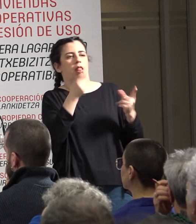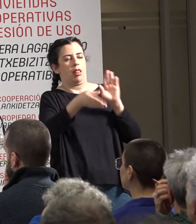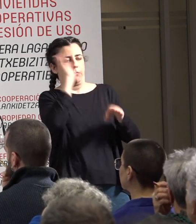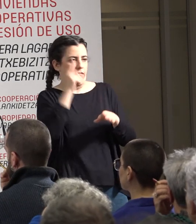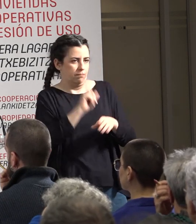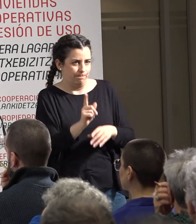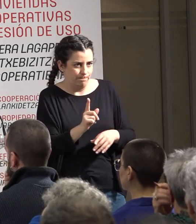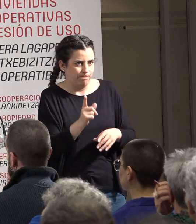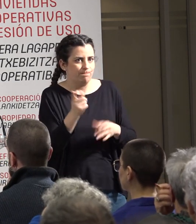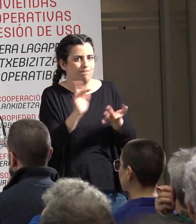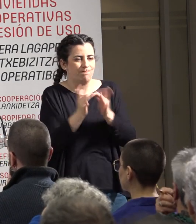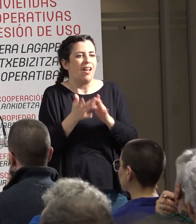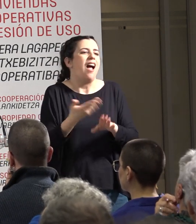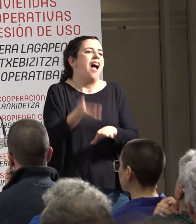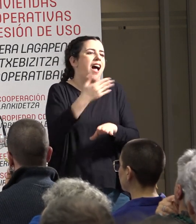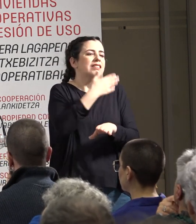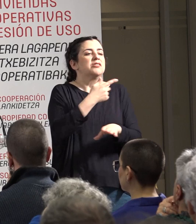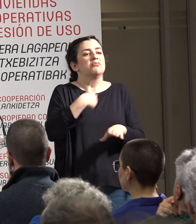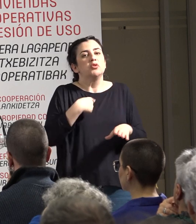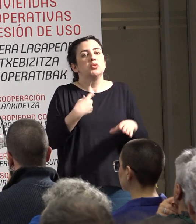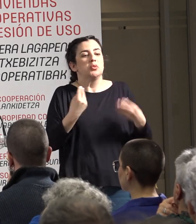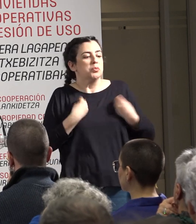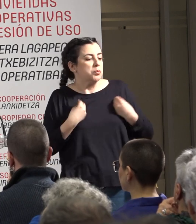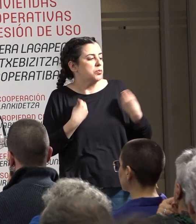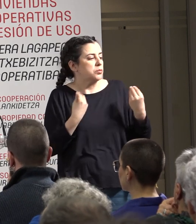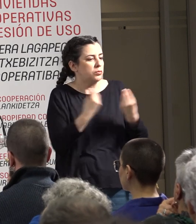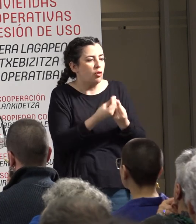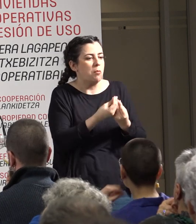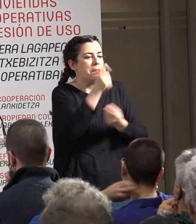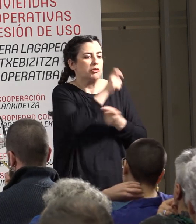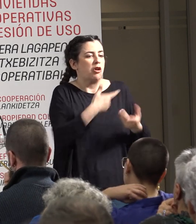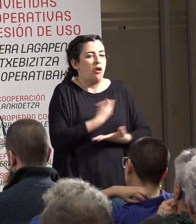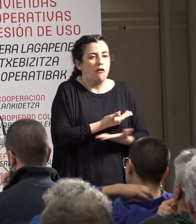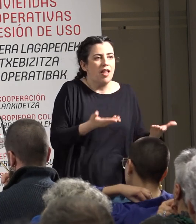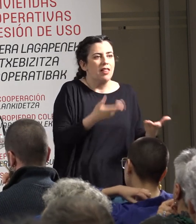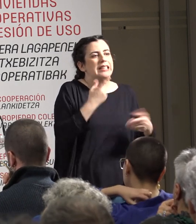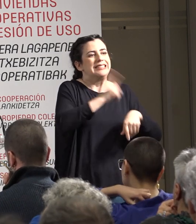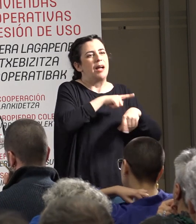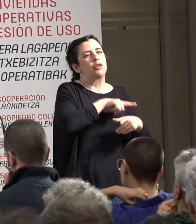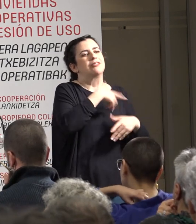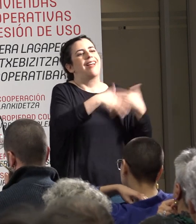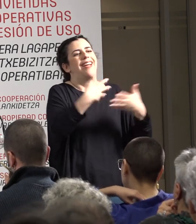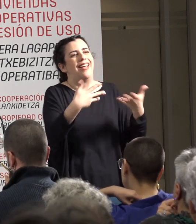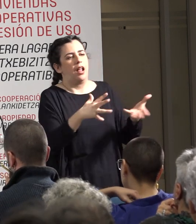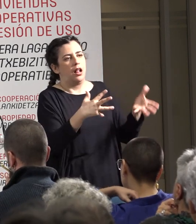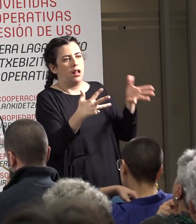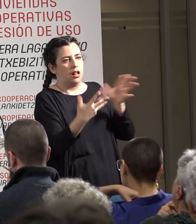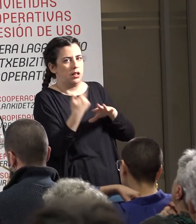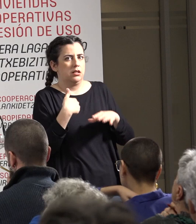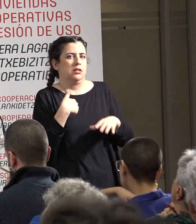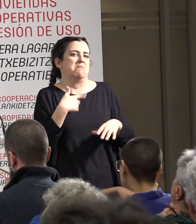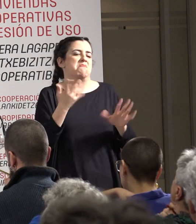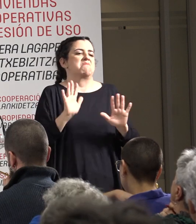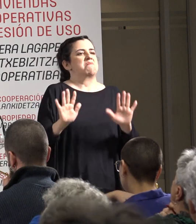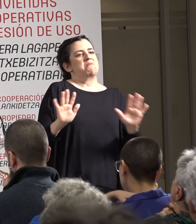todos teníamos la idea de que vivíamos con gente, con confianza, y eso lo estamos perdiendo quizás por generar miedos, ¿no? Pero se trata de recuperar